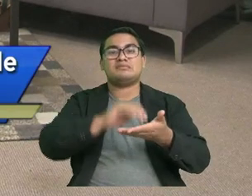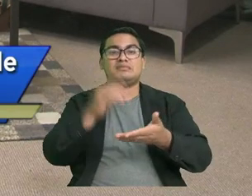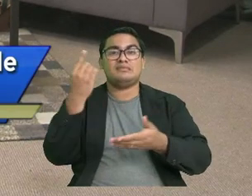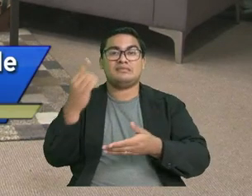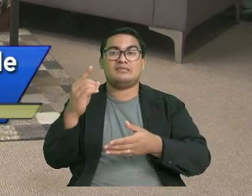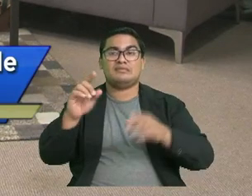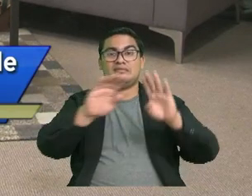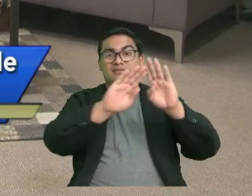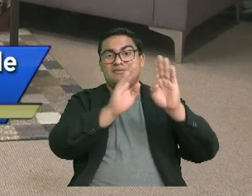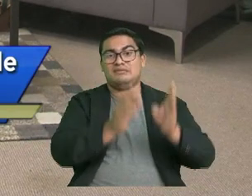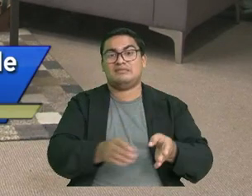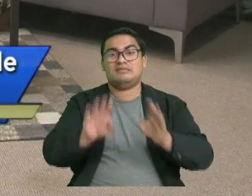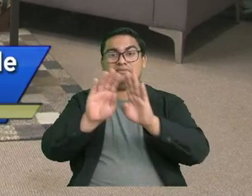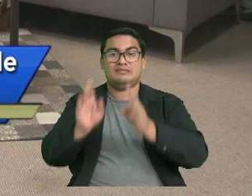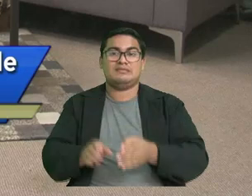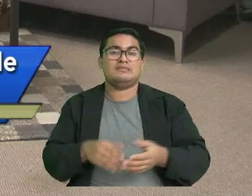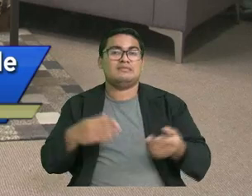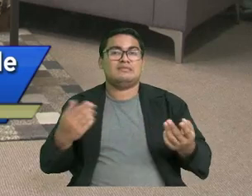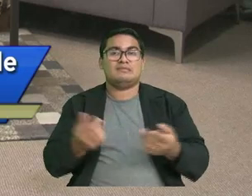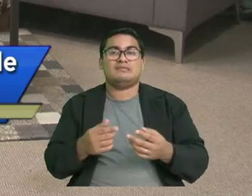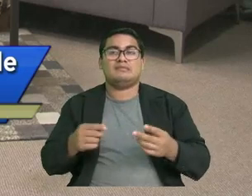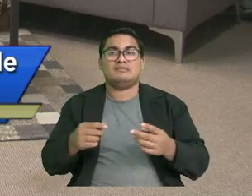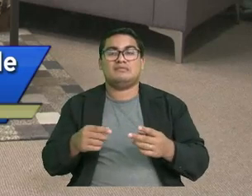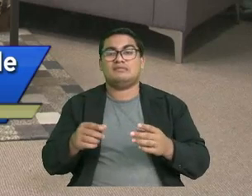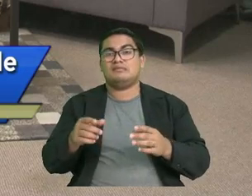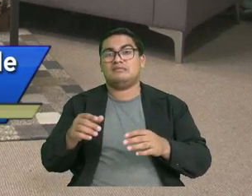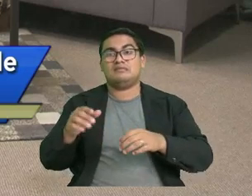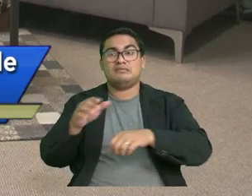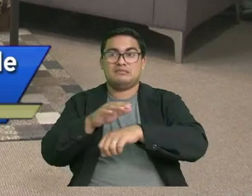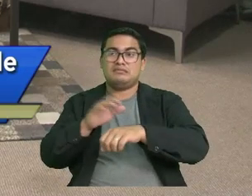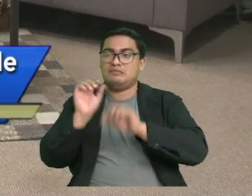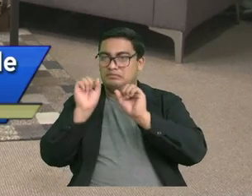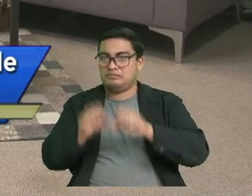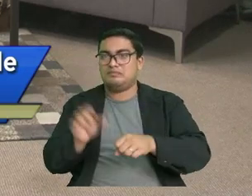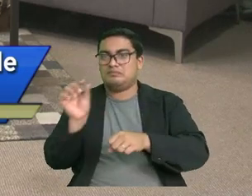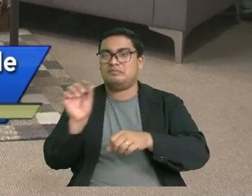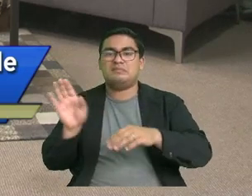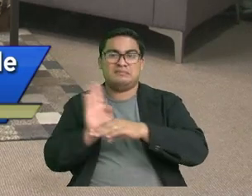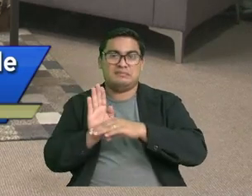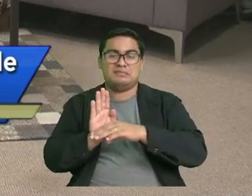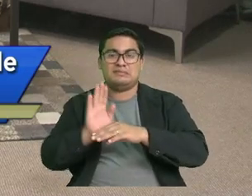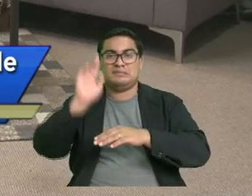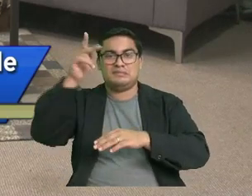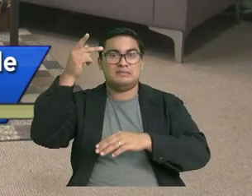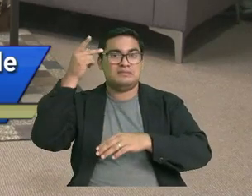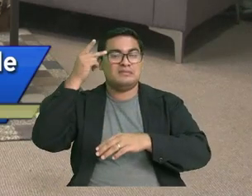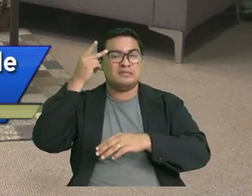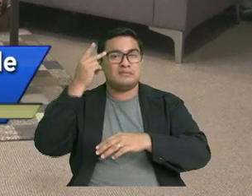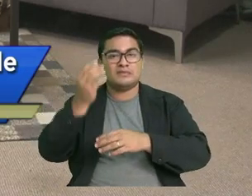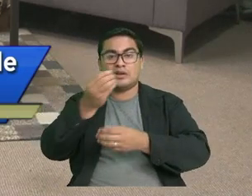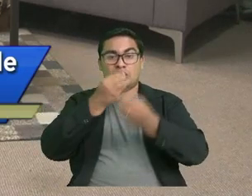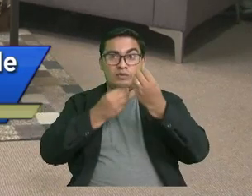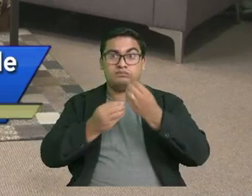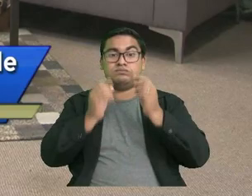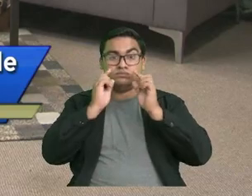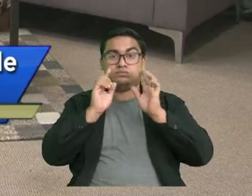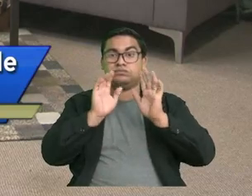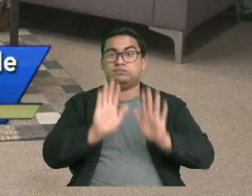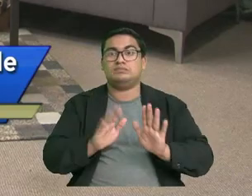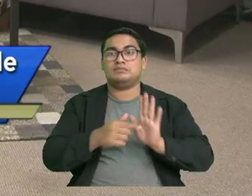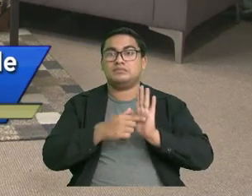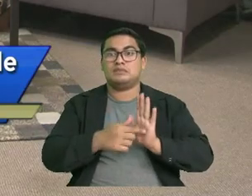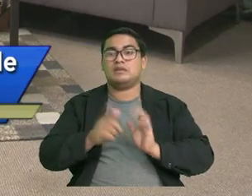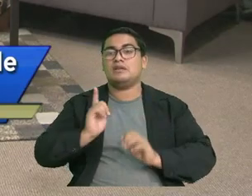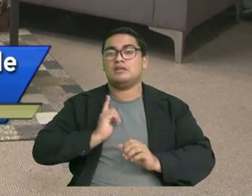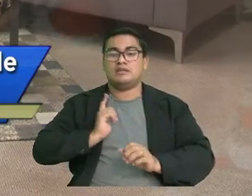las mujeres. También tenemos el acceso al crédito, la política para la seguridad alimentaria, porque cuando tenés los medios